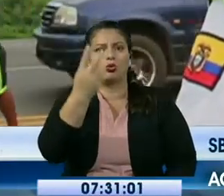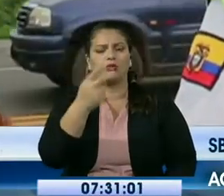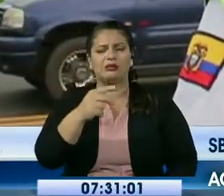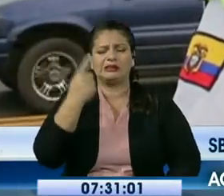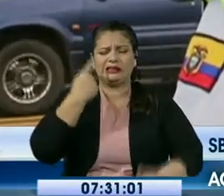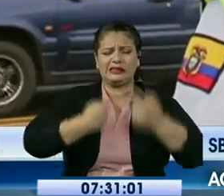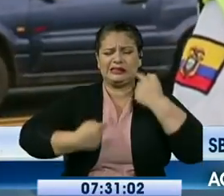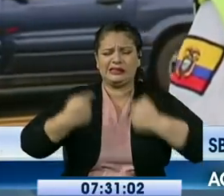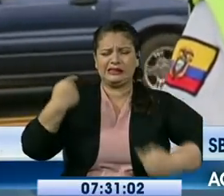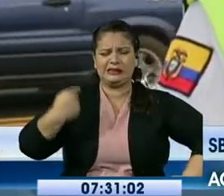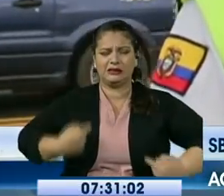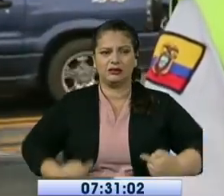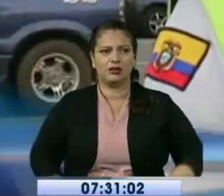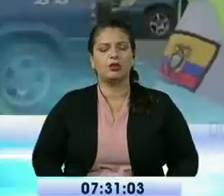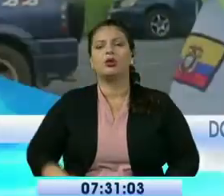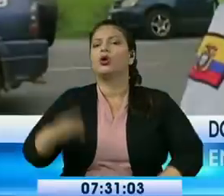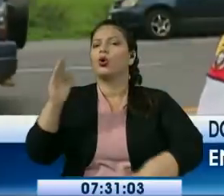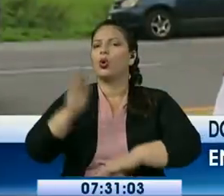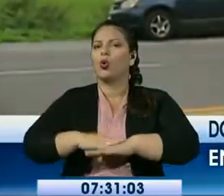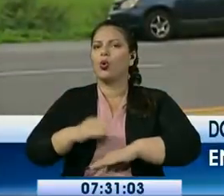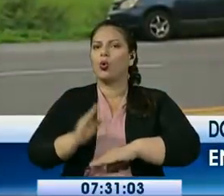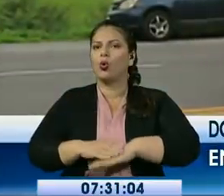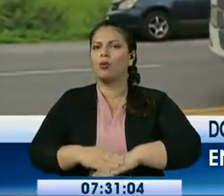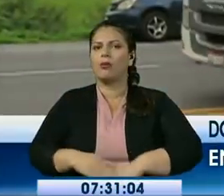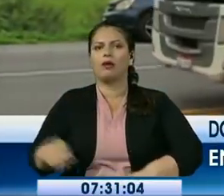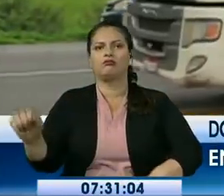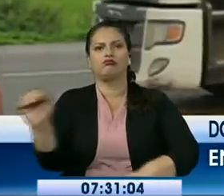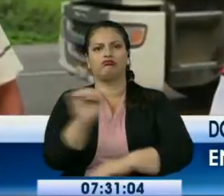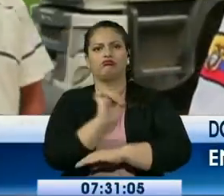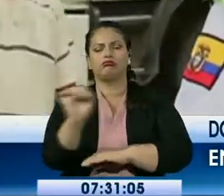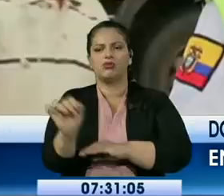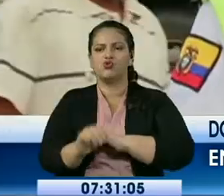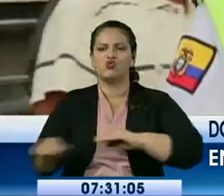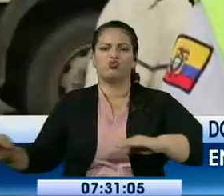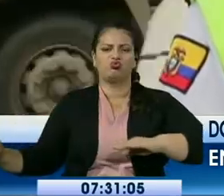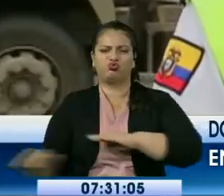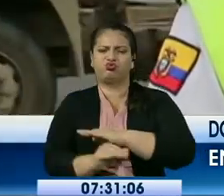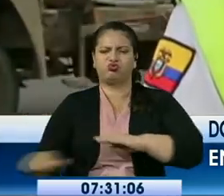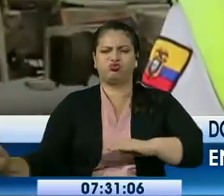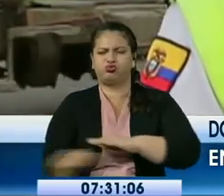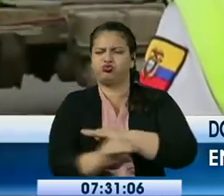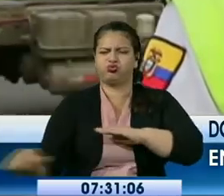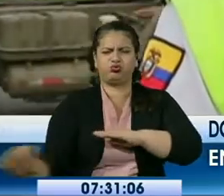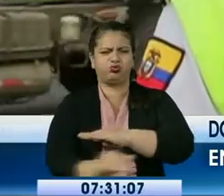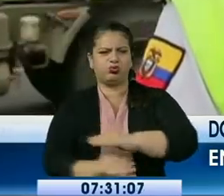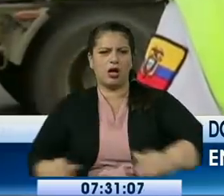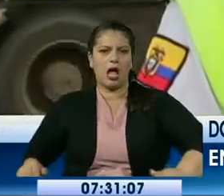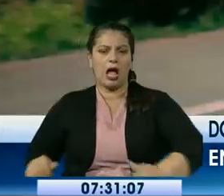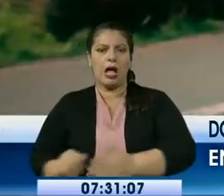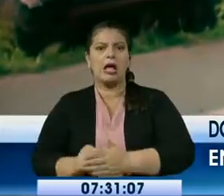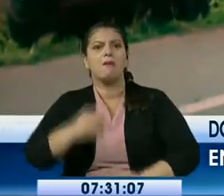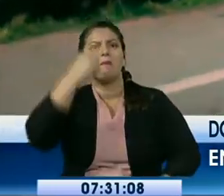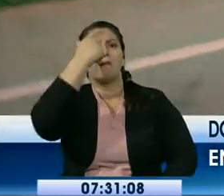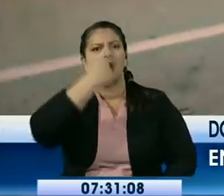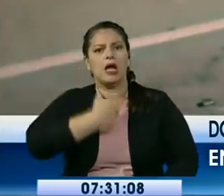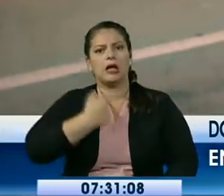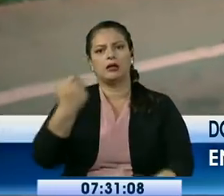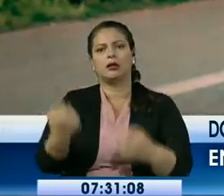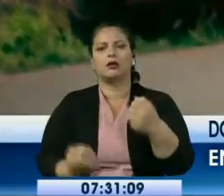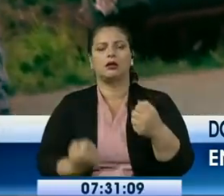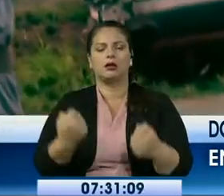al cansancio, se quedó dormido y invadió carril hacia el sentido contrario. A